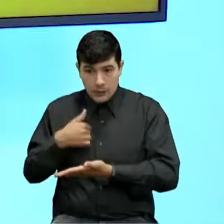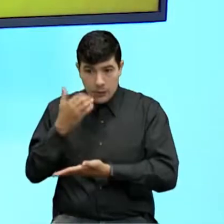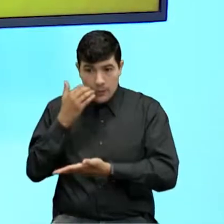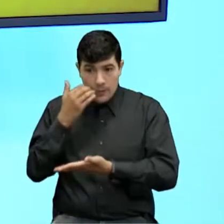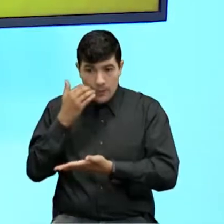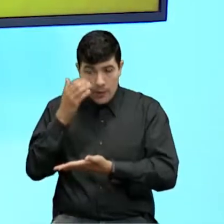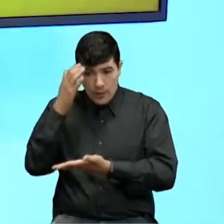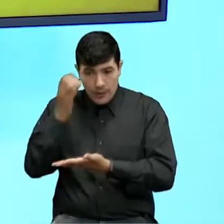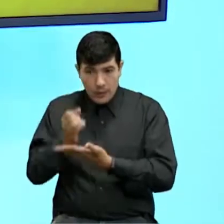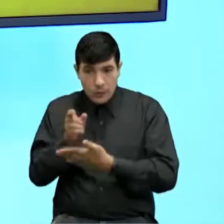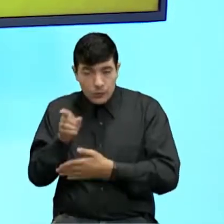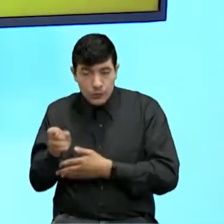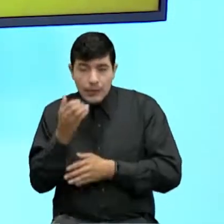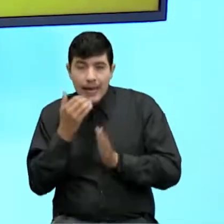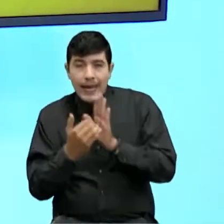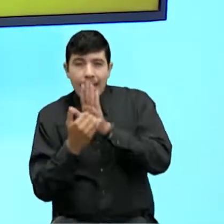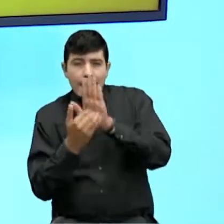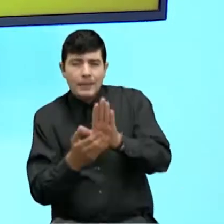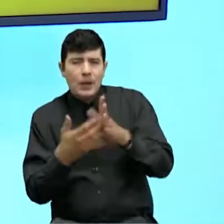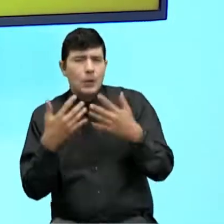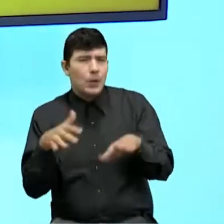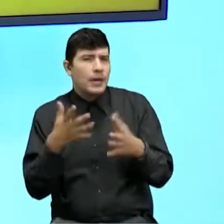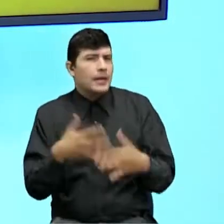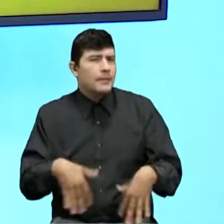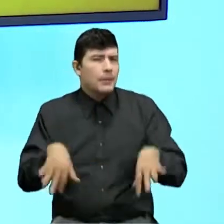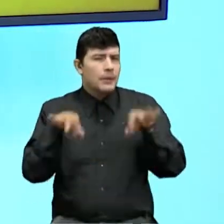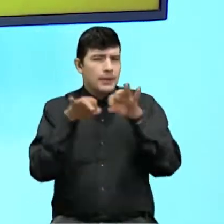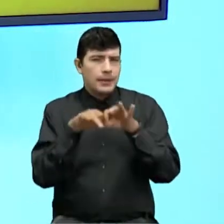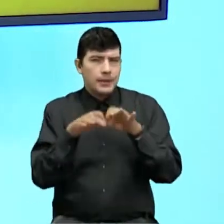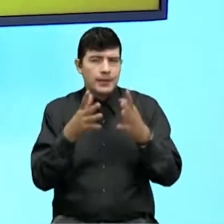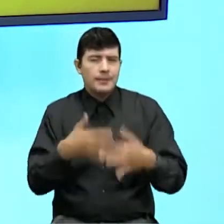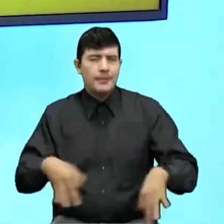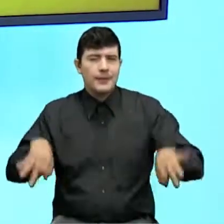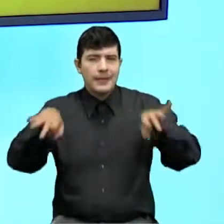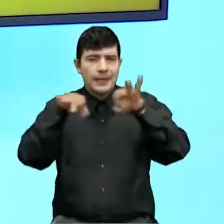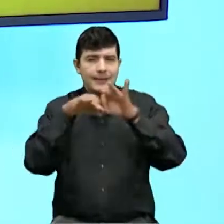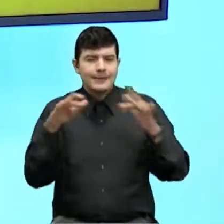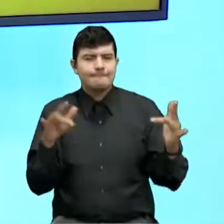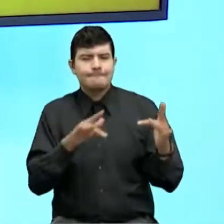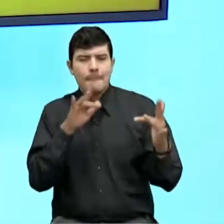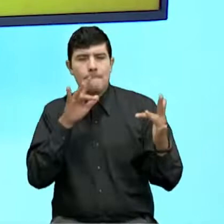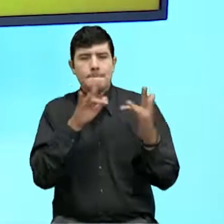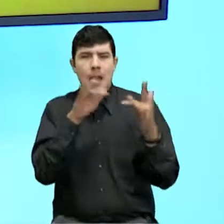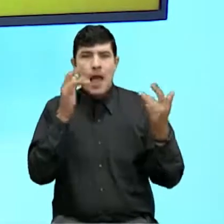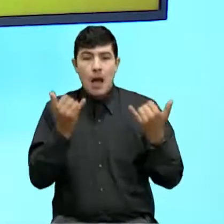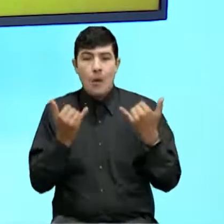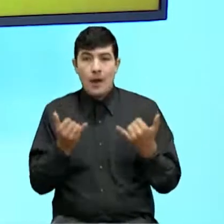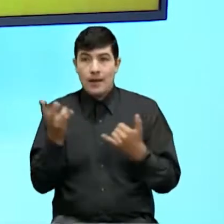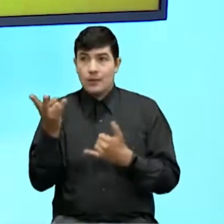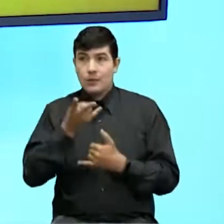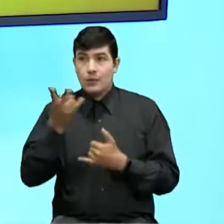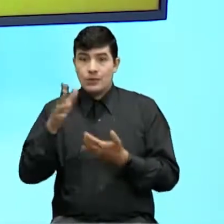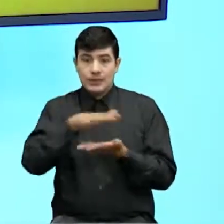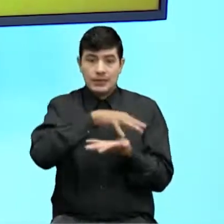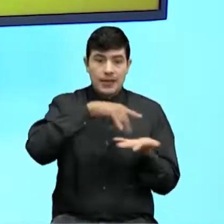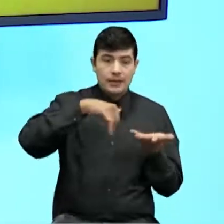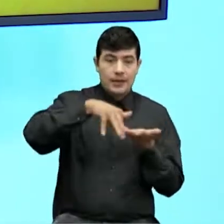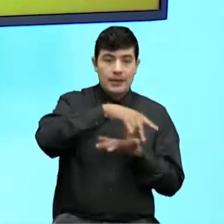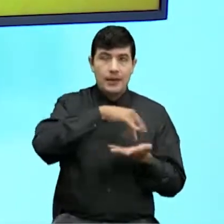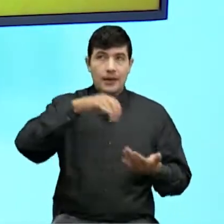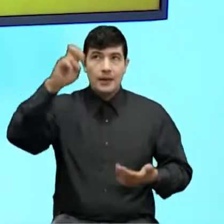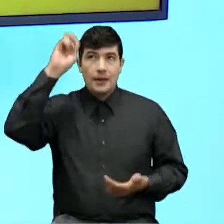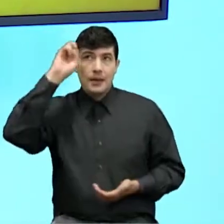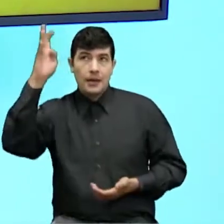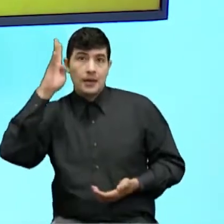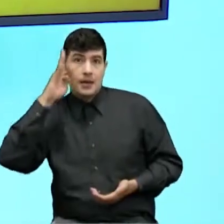creo que el siguiente ejemplo que vamos a tener va mucho a la realidad de dos departamentos que son